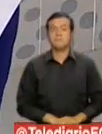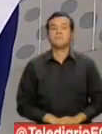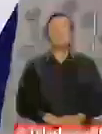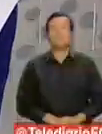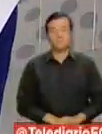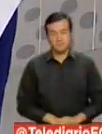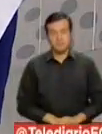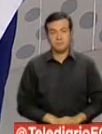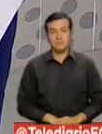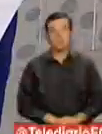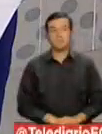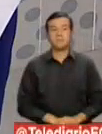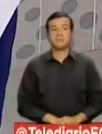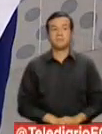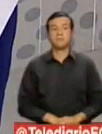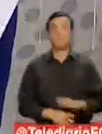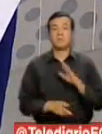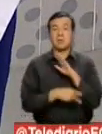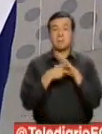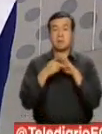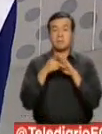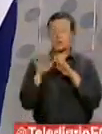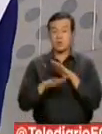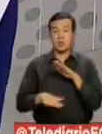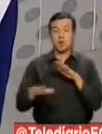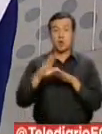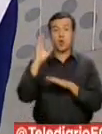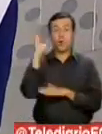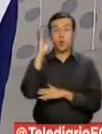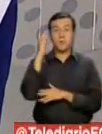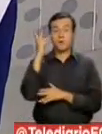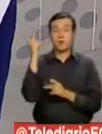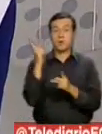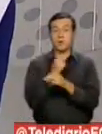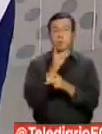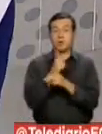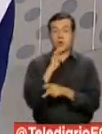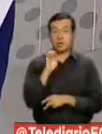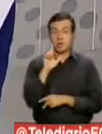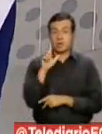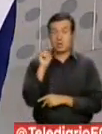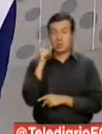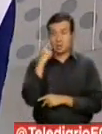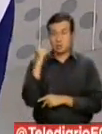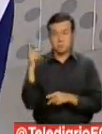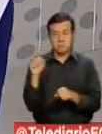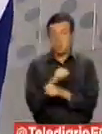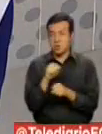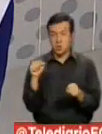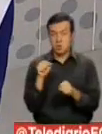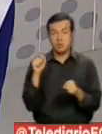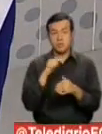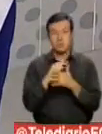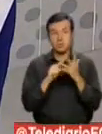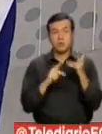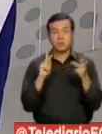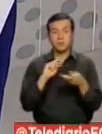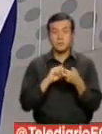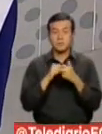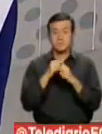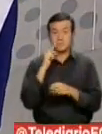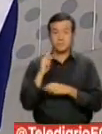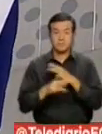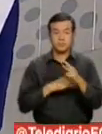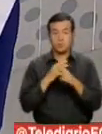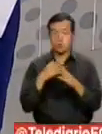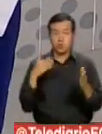Y una mancha de crudo llegó al río Catatumbo en Colombia tras el atentado del ELN. Además, diversas campañas se presentan en el mundo